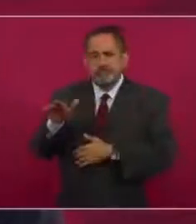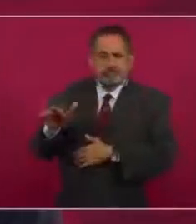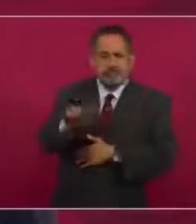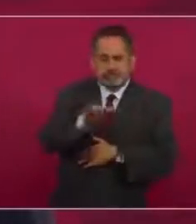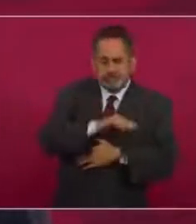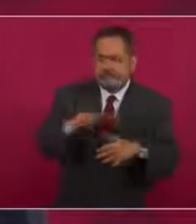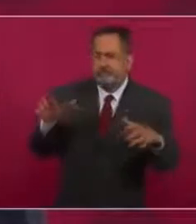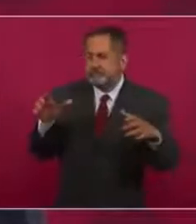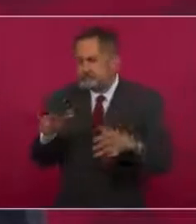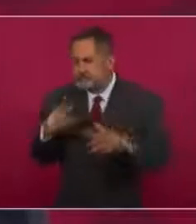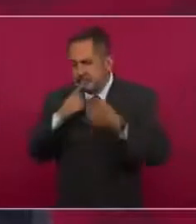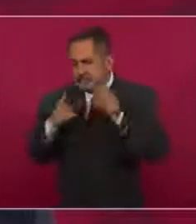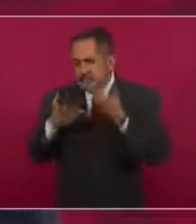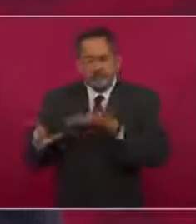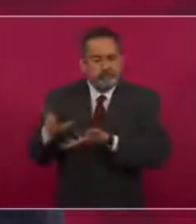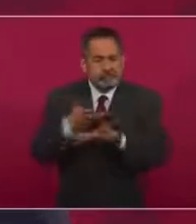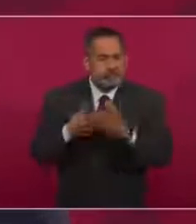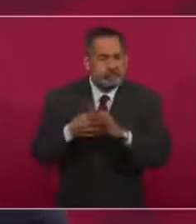pues